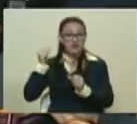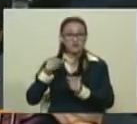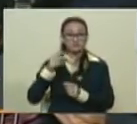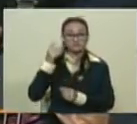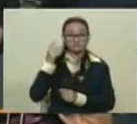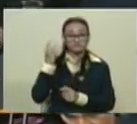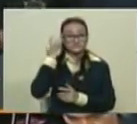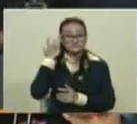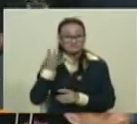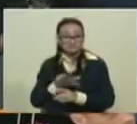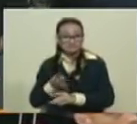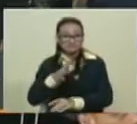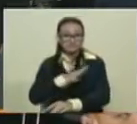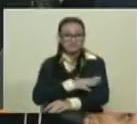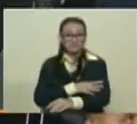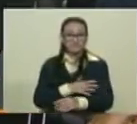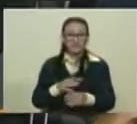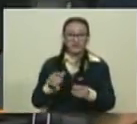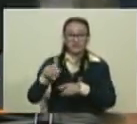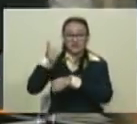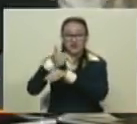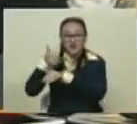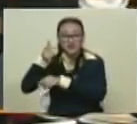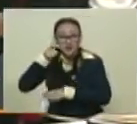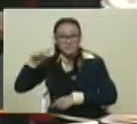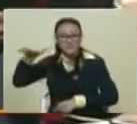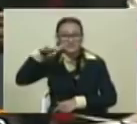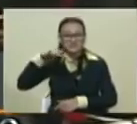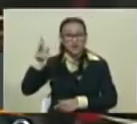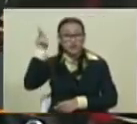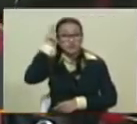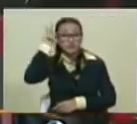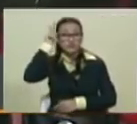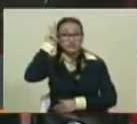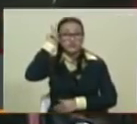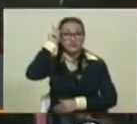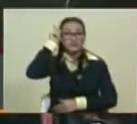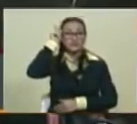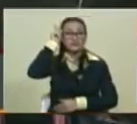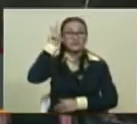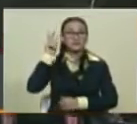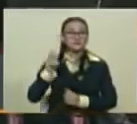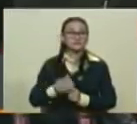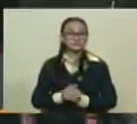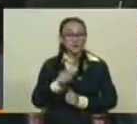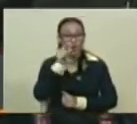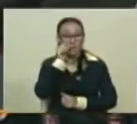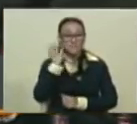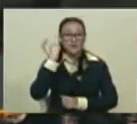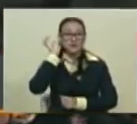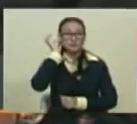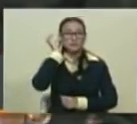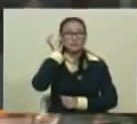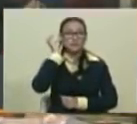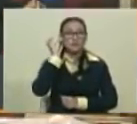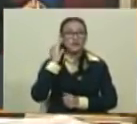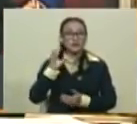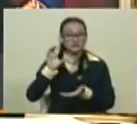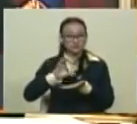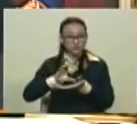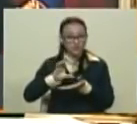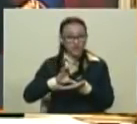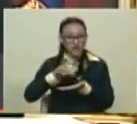intelectuales, dirigentes sindicales, campesinos, indígenas, hombres y mujeres, ciudadanos